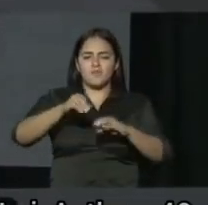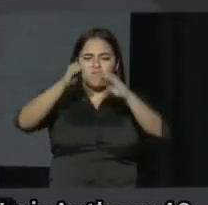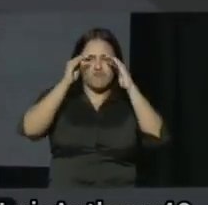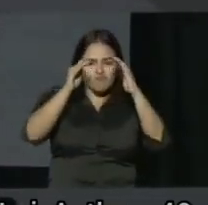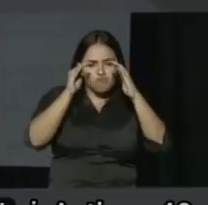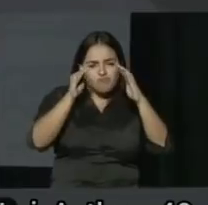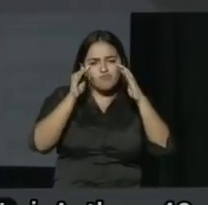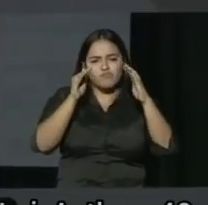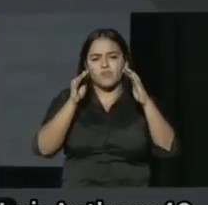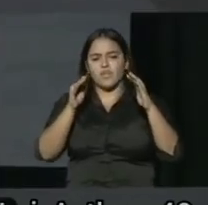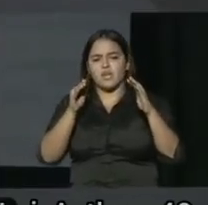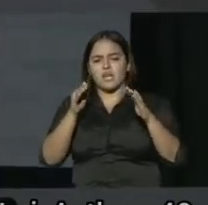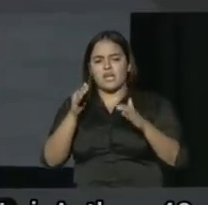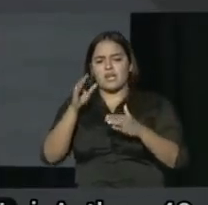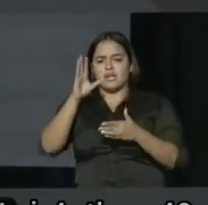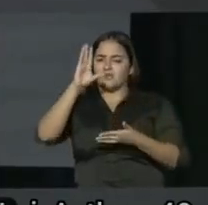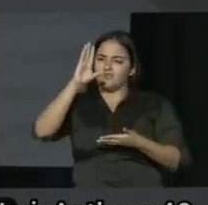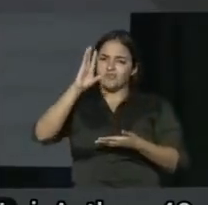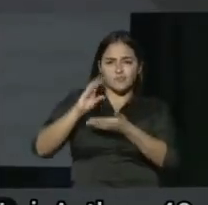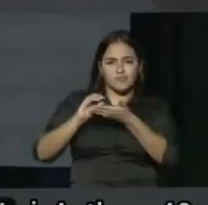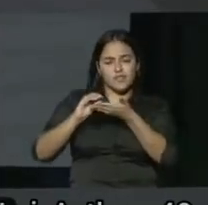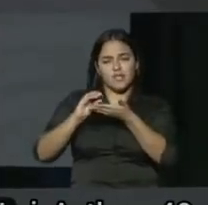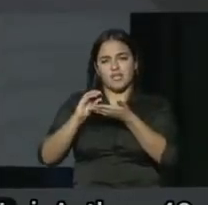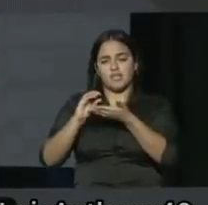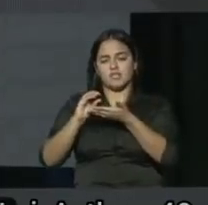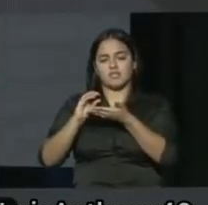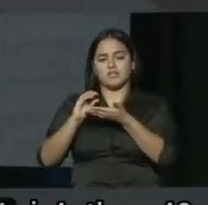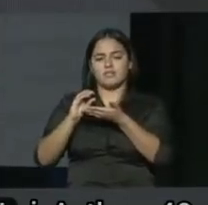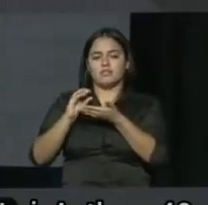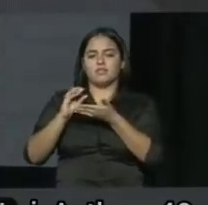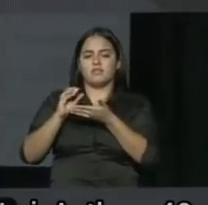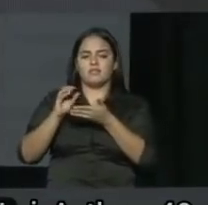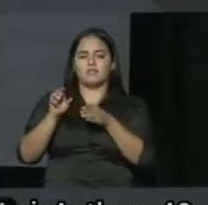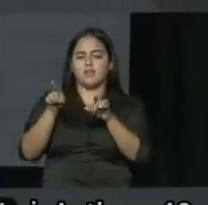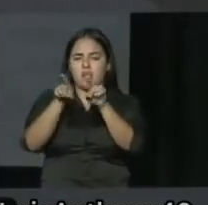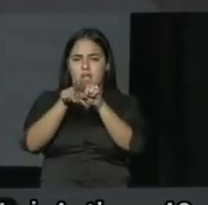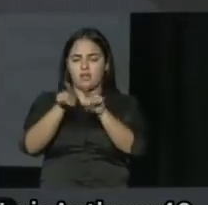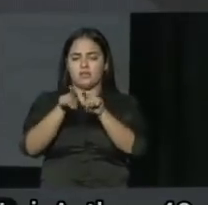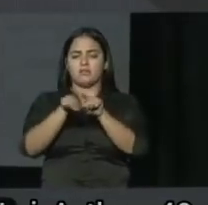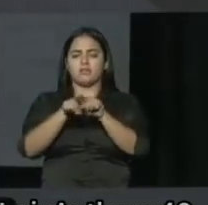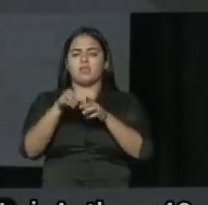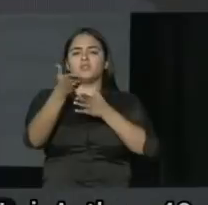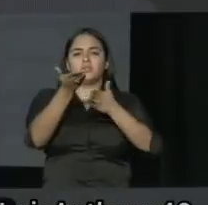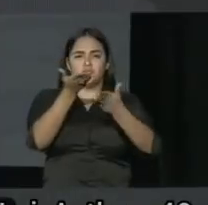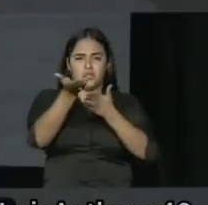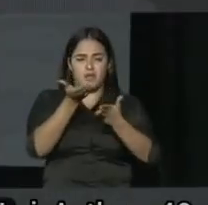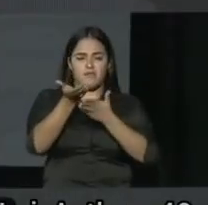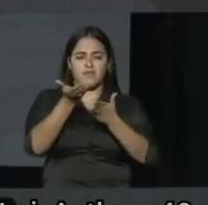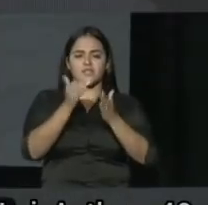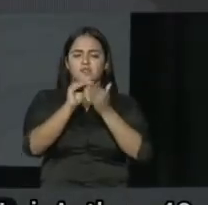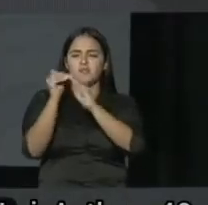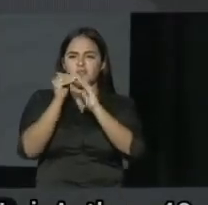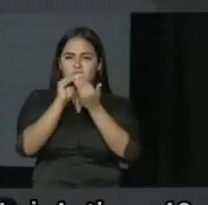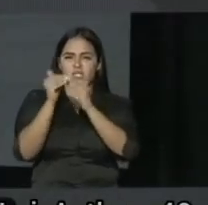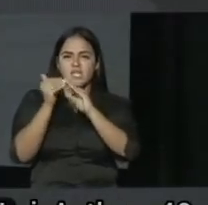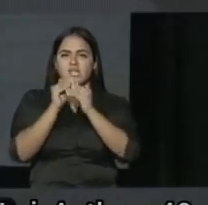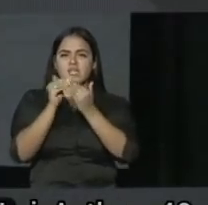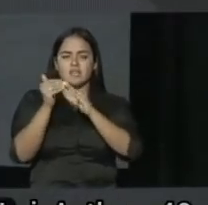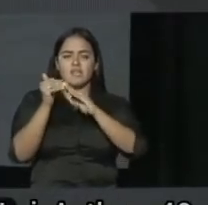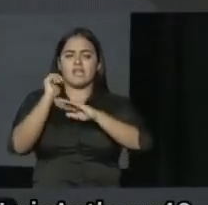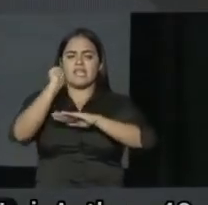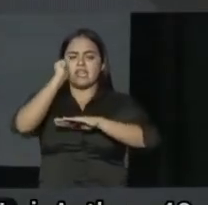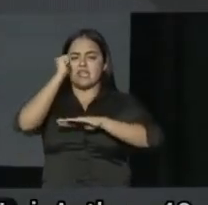revertir recortes irrazonables, garantizar los servicios que ofrecen nuestros municipios y estabilizar la